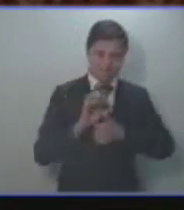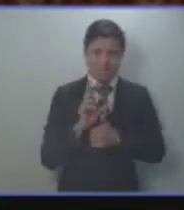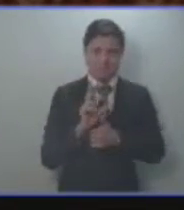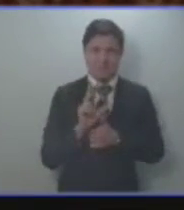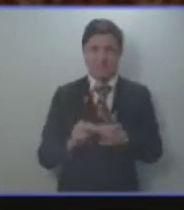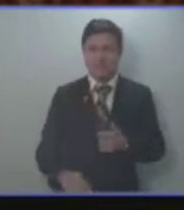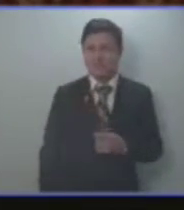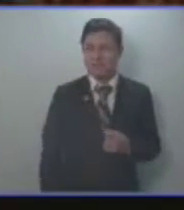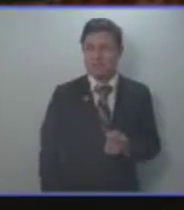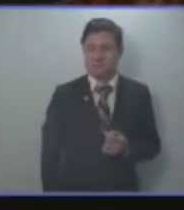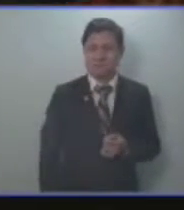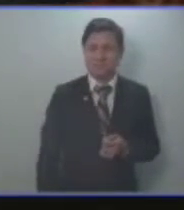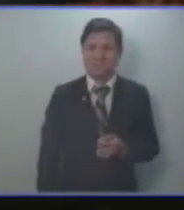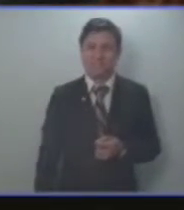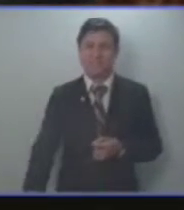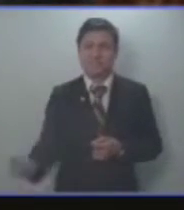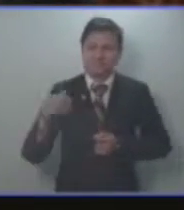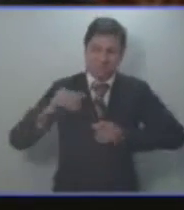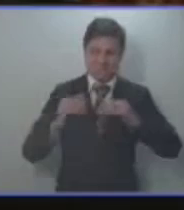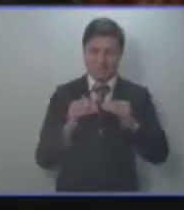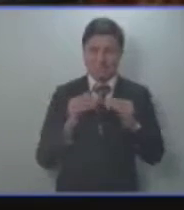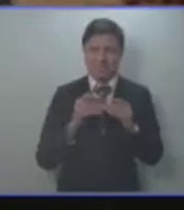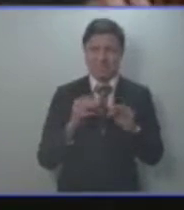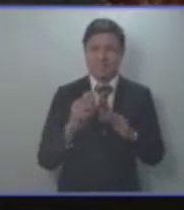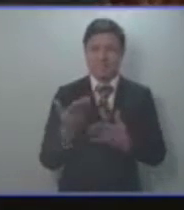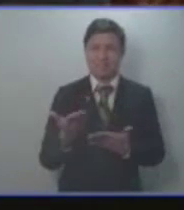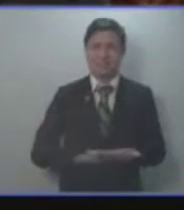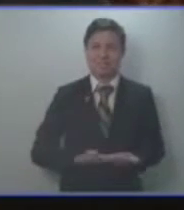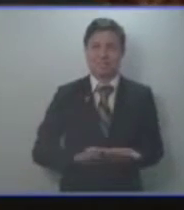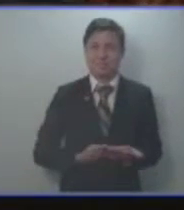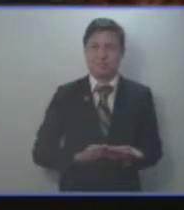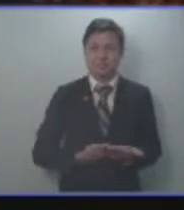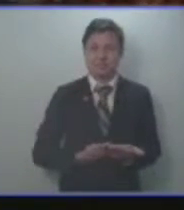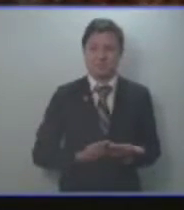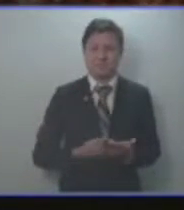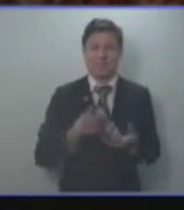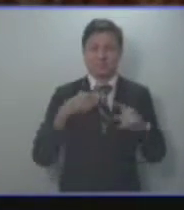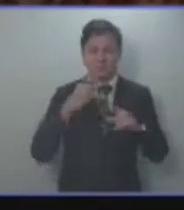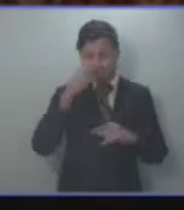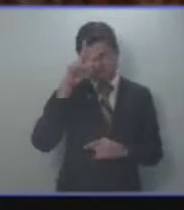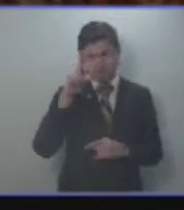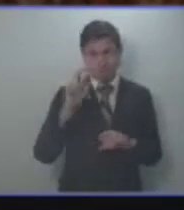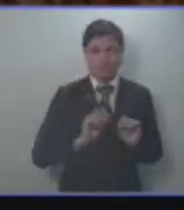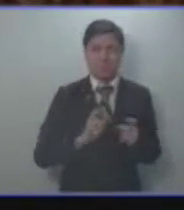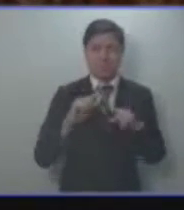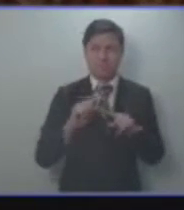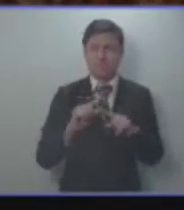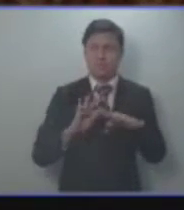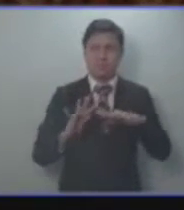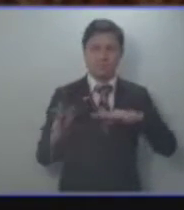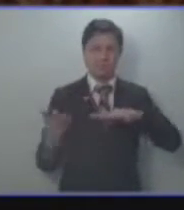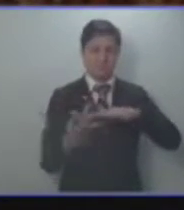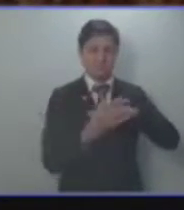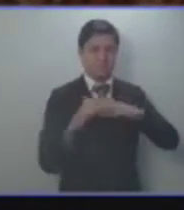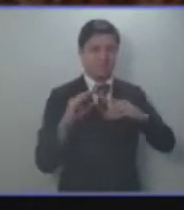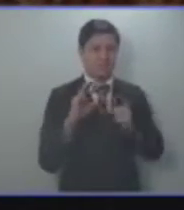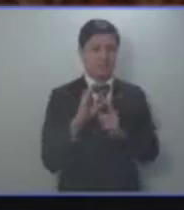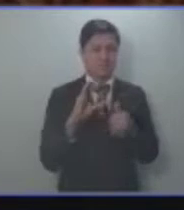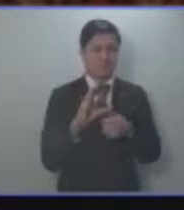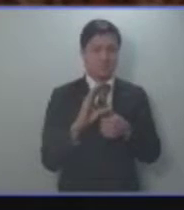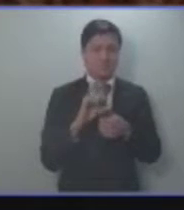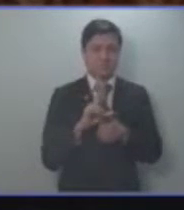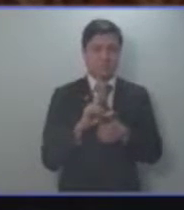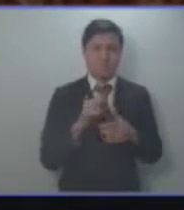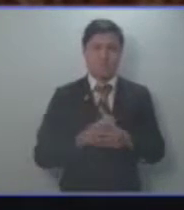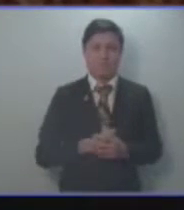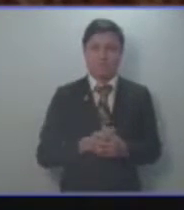conocen que actualmente hay que pasar a Panamá o hay que subir a México para poder ir a las islas del Caribe. Así es de que,